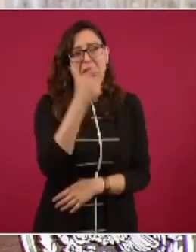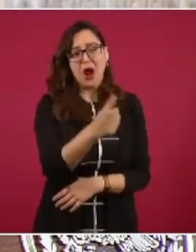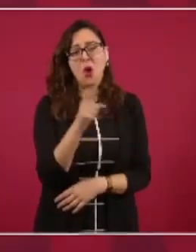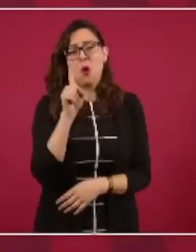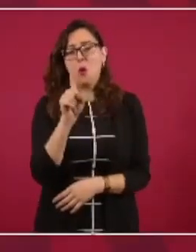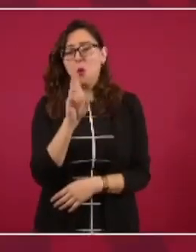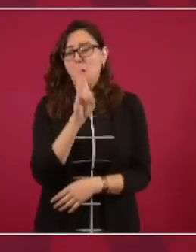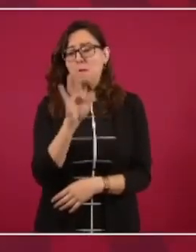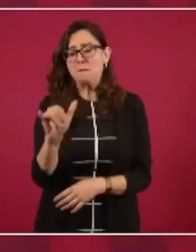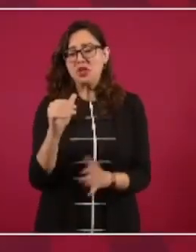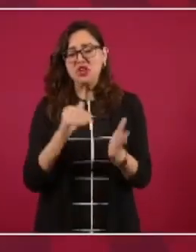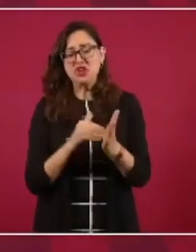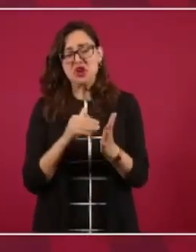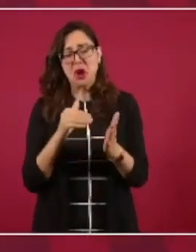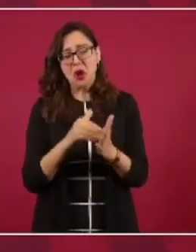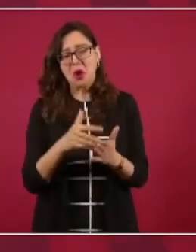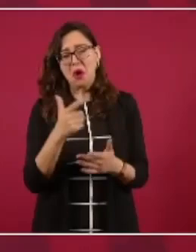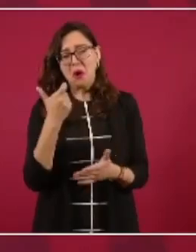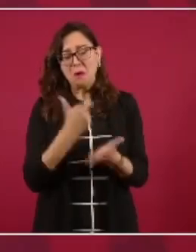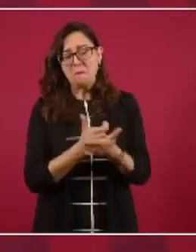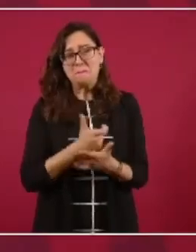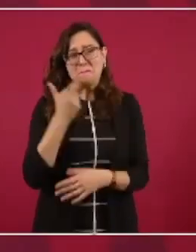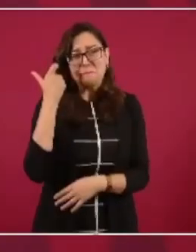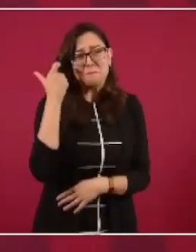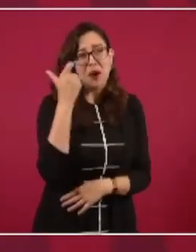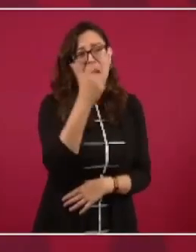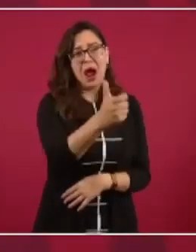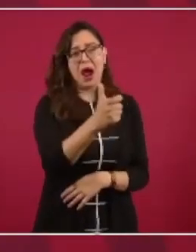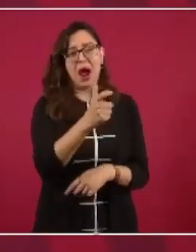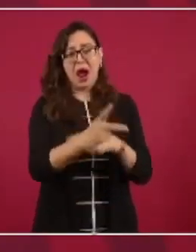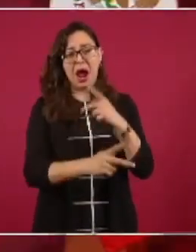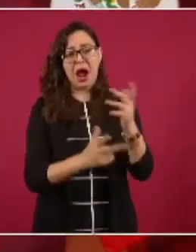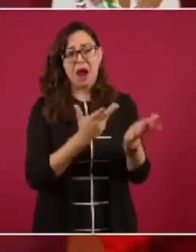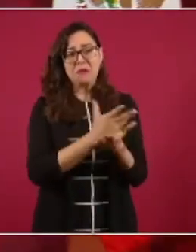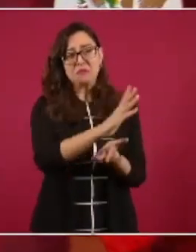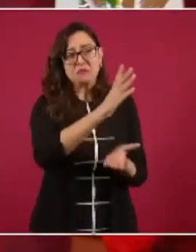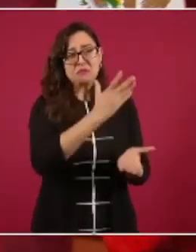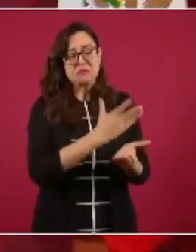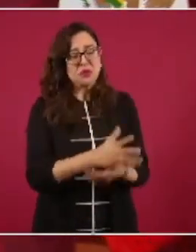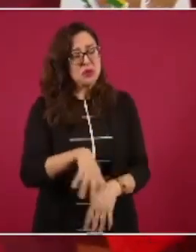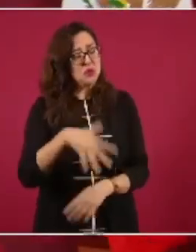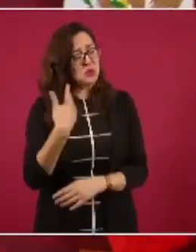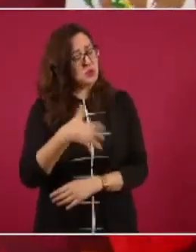pero ¿quién contrató esa deuda? ¿Ya se les olvidó?